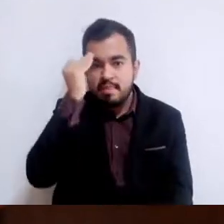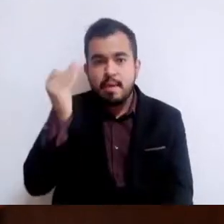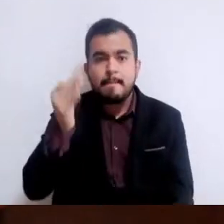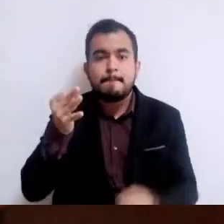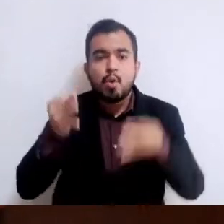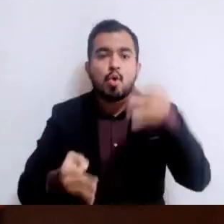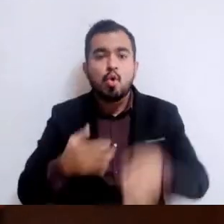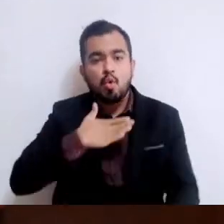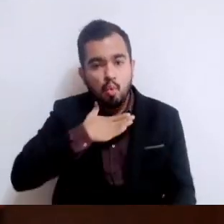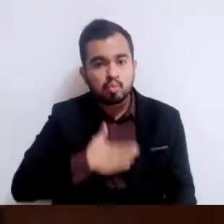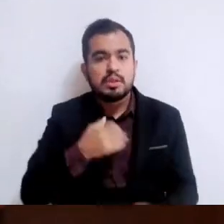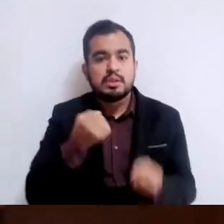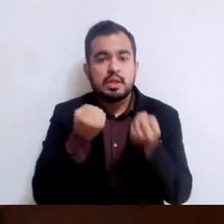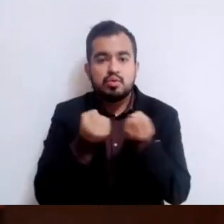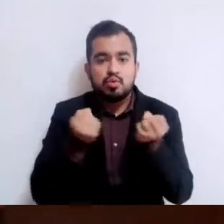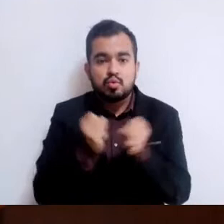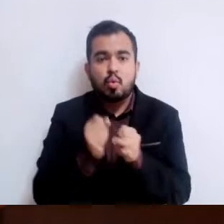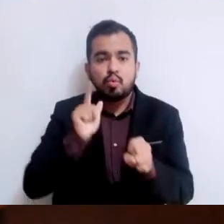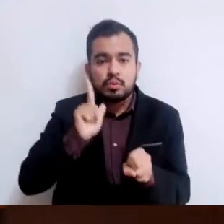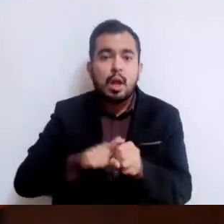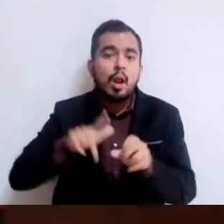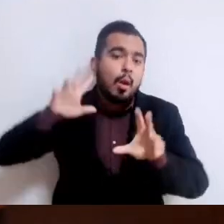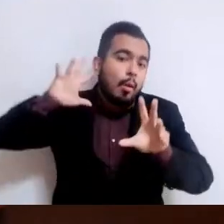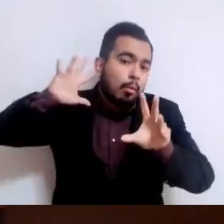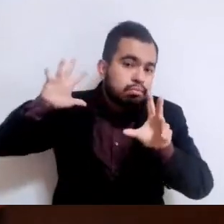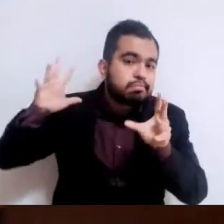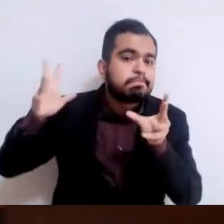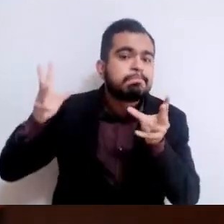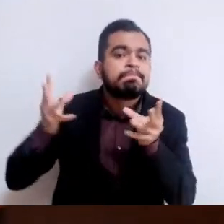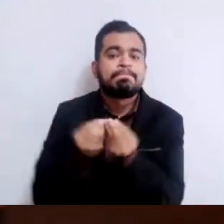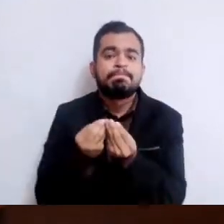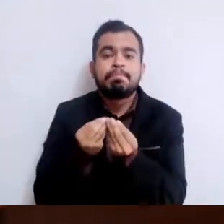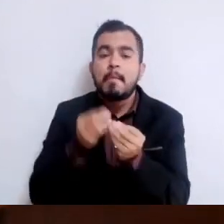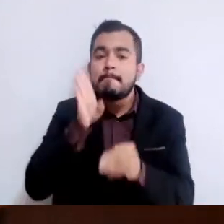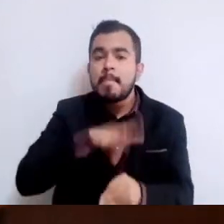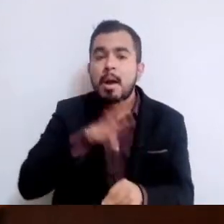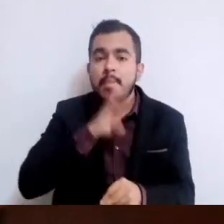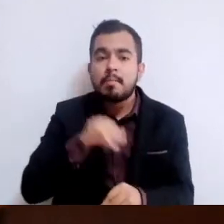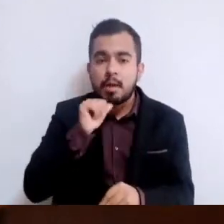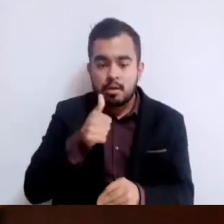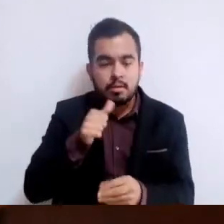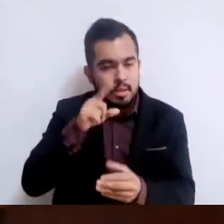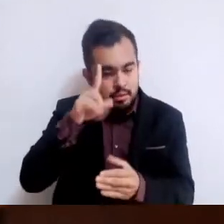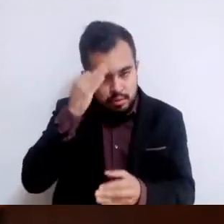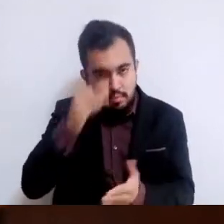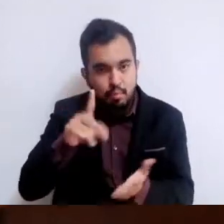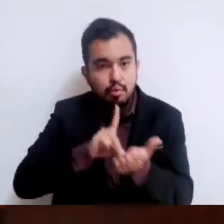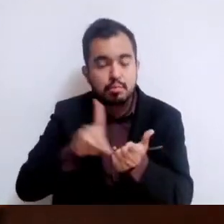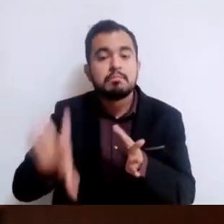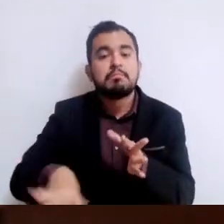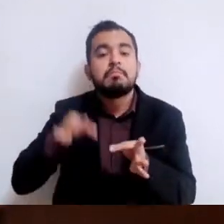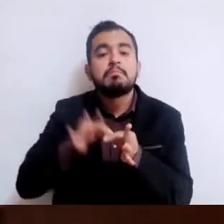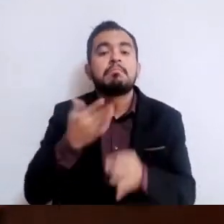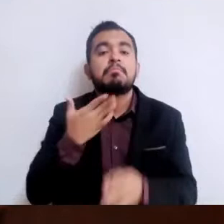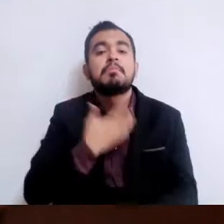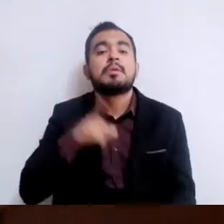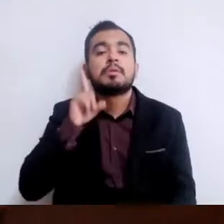esa deuda de justicia social acumulada, son tiempos de derecho. Es cuanto, Presidenta, muchas gracias.